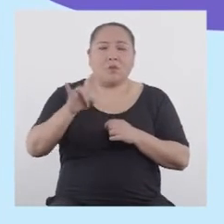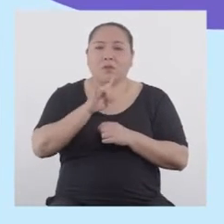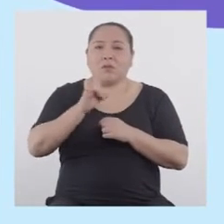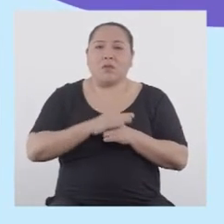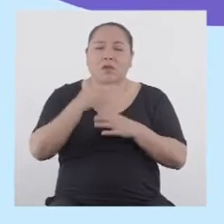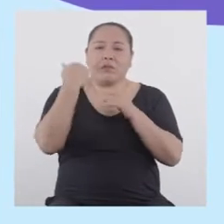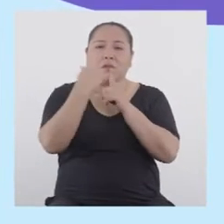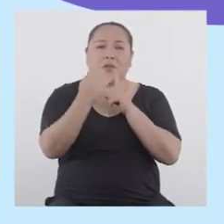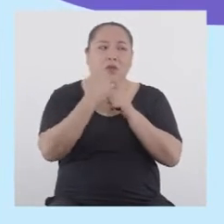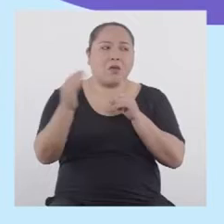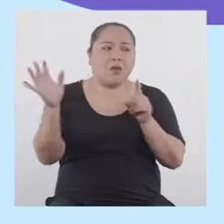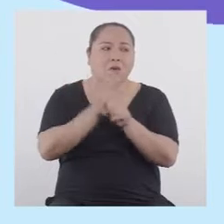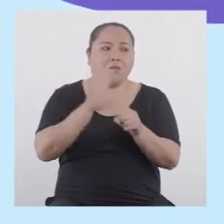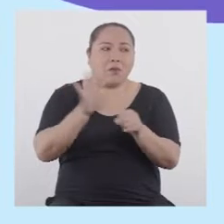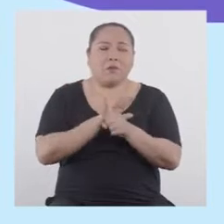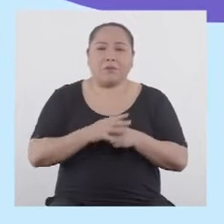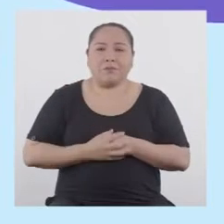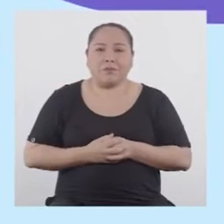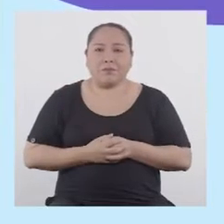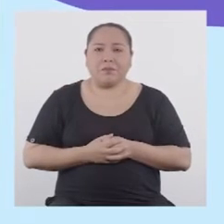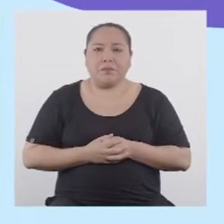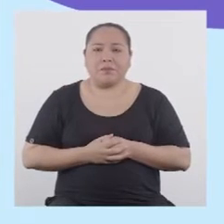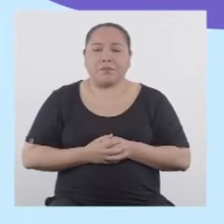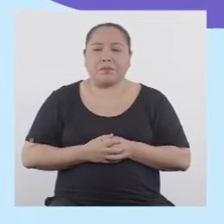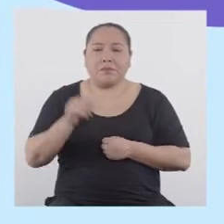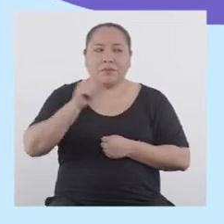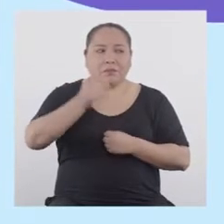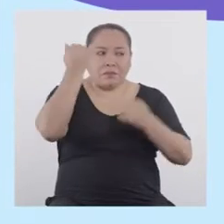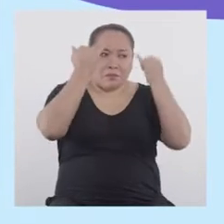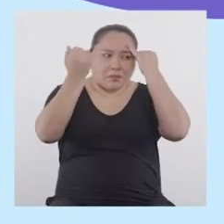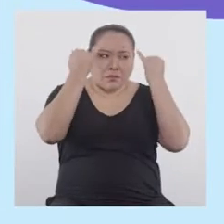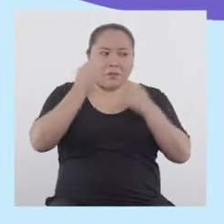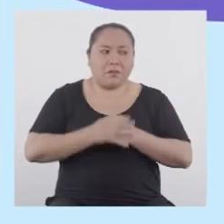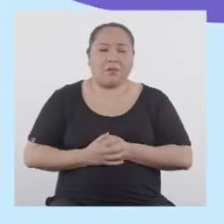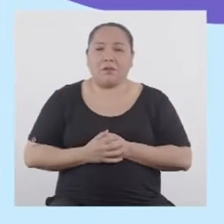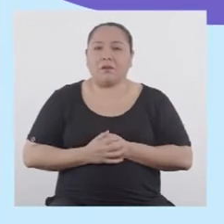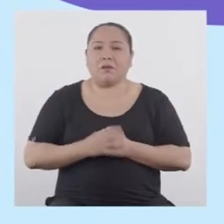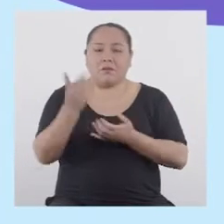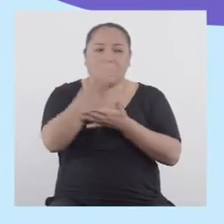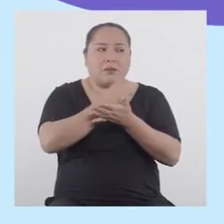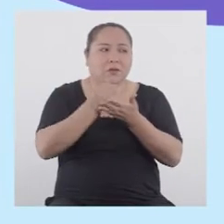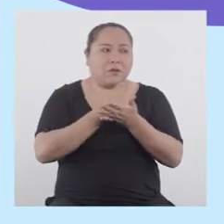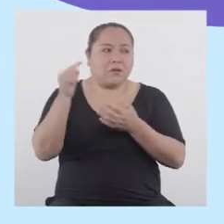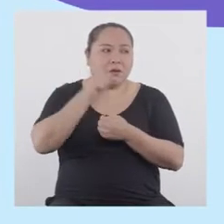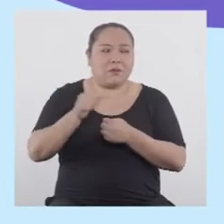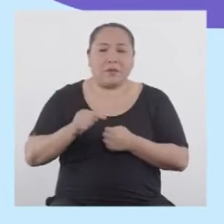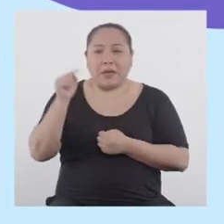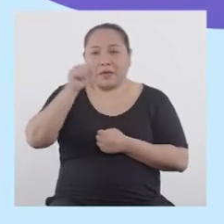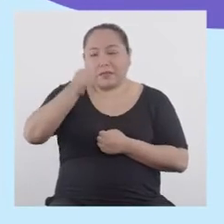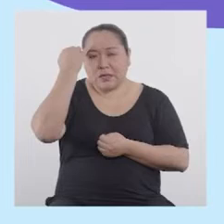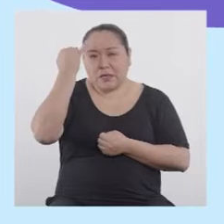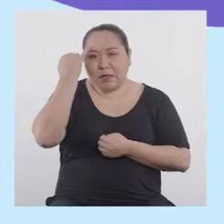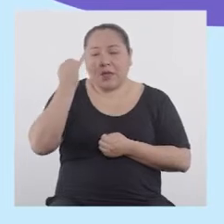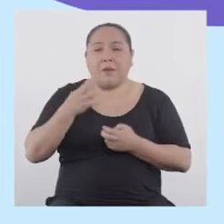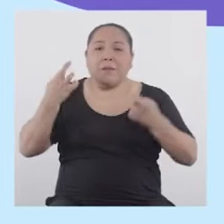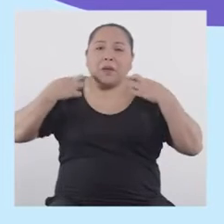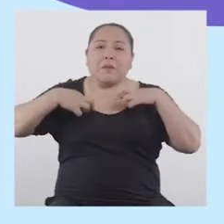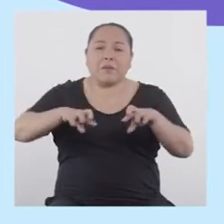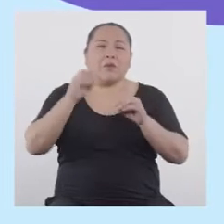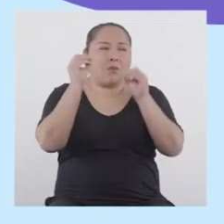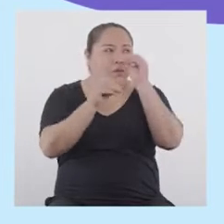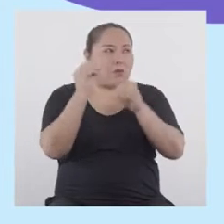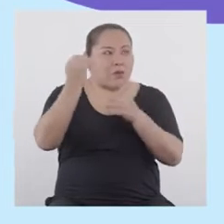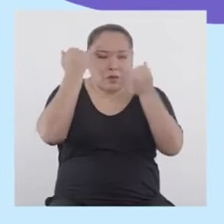solucionar parcial o totalmente. La estrategia Design Thinking. Esta estrategia me